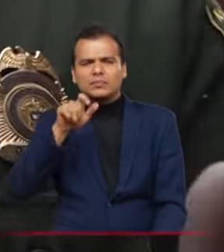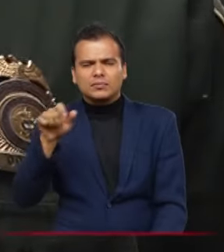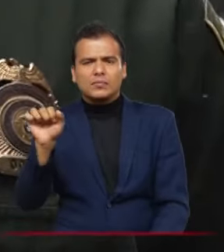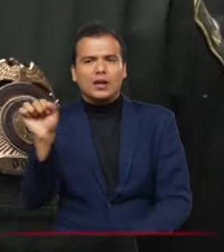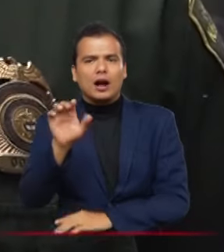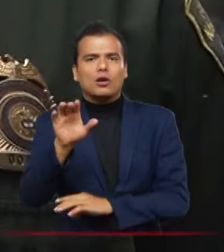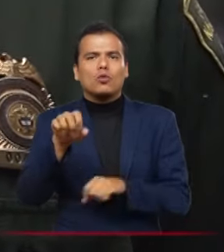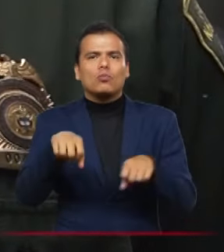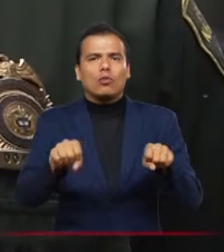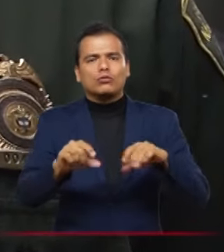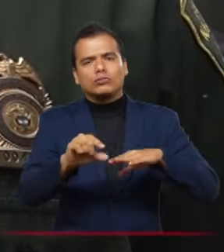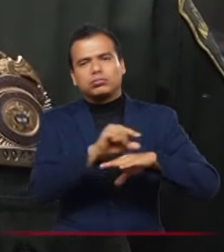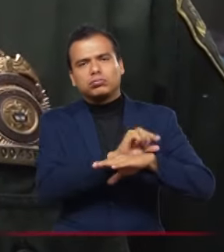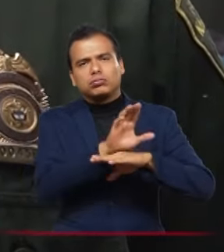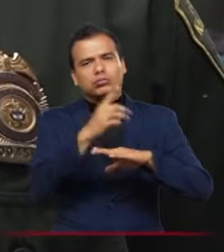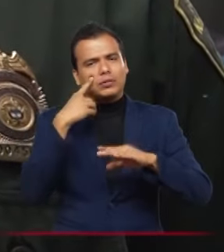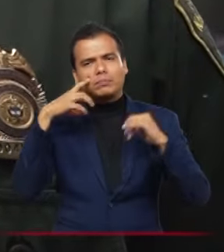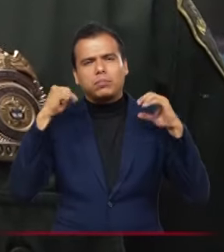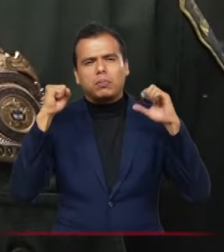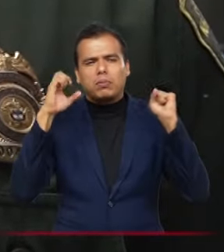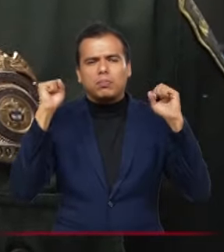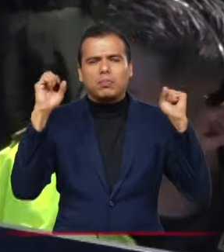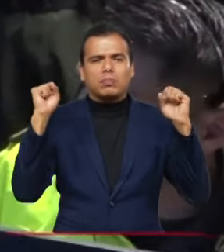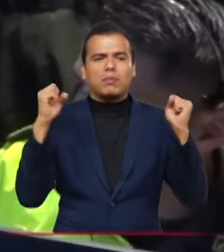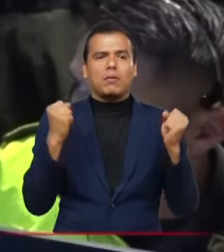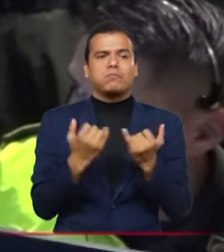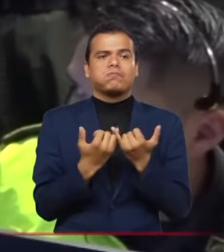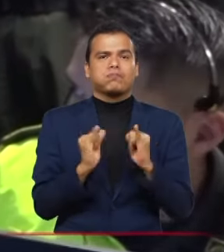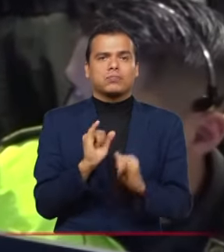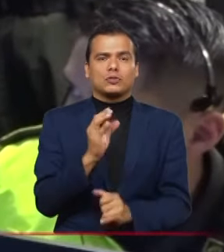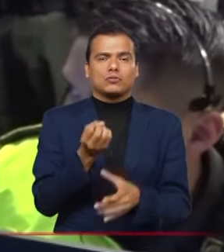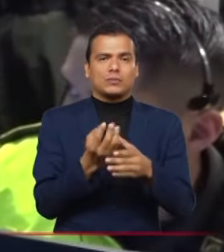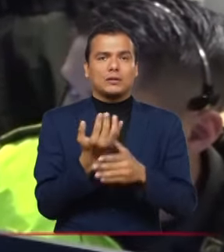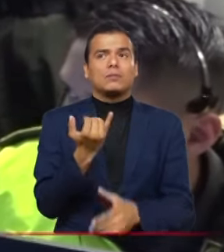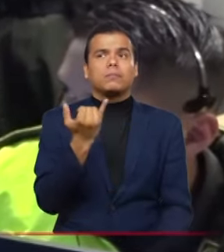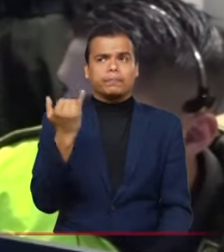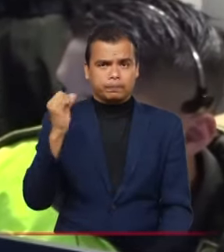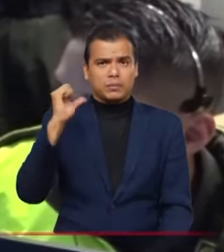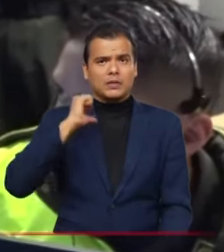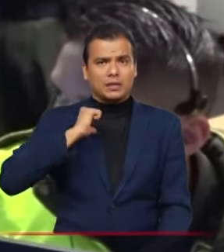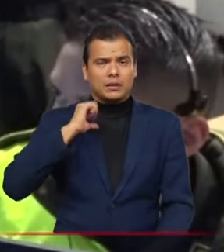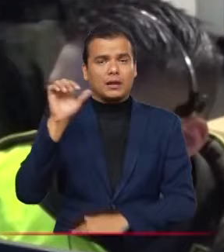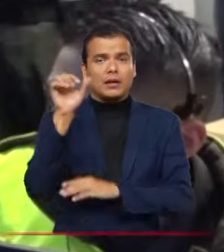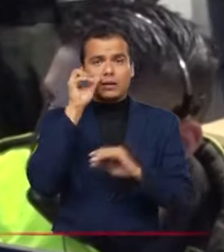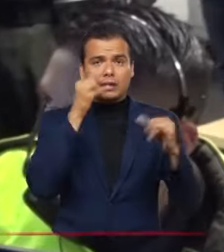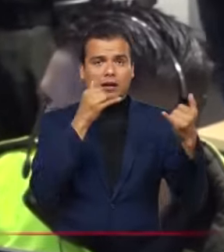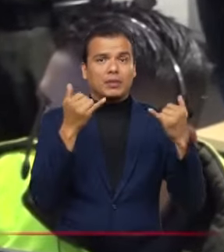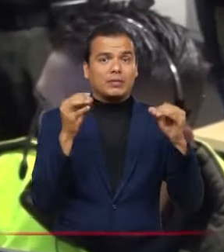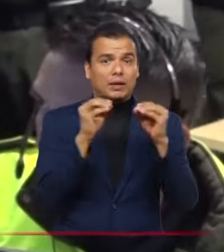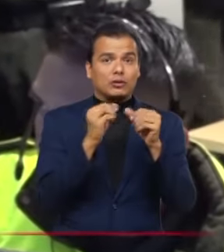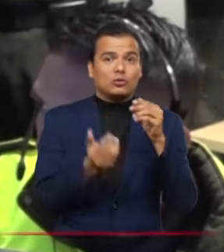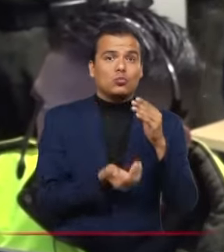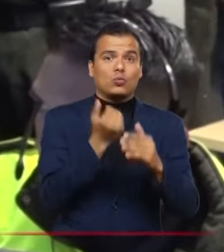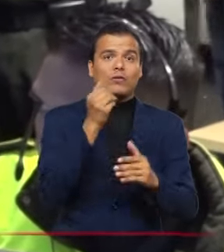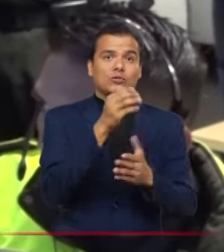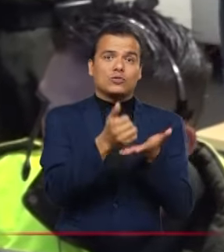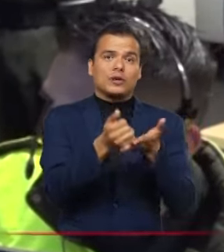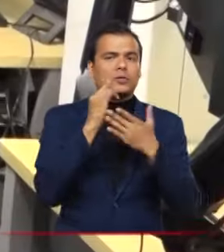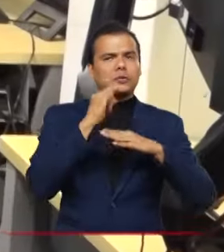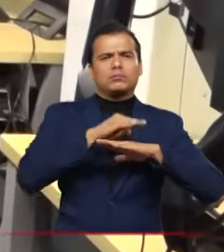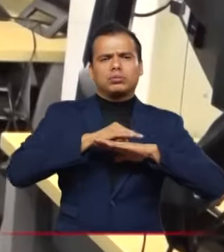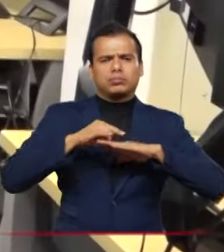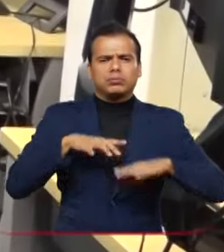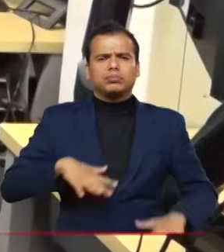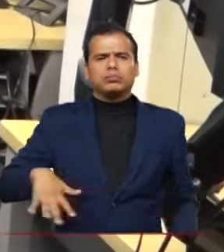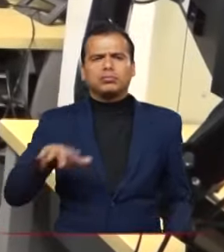de toda la actividad que se pueda llegar a generar en la ciudad. Las ya instaladas y las nuevas podrían ser una herramienta que ayude en temas no solo de vigilancia